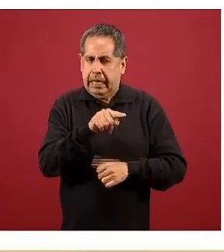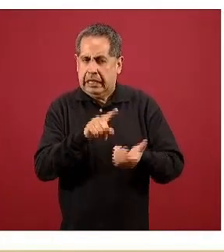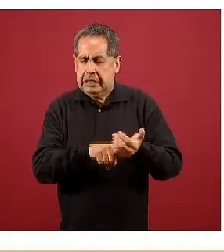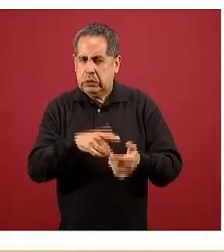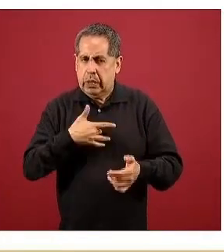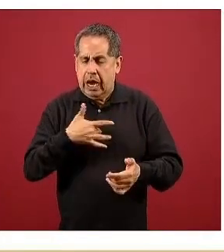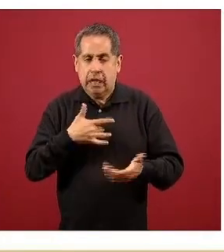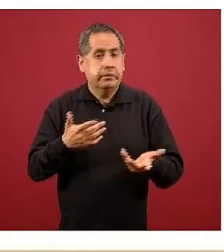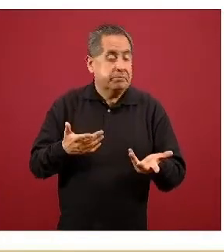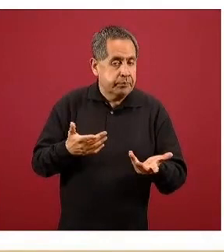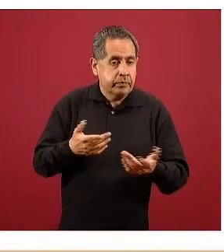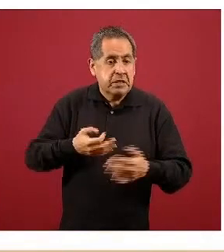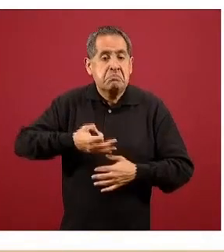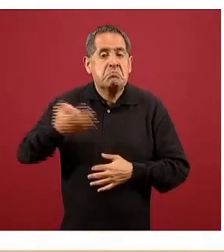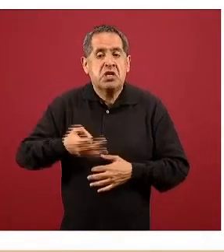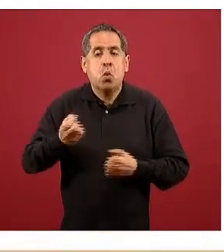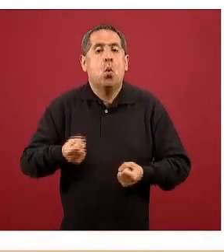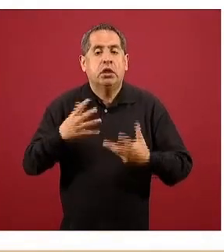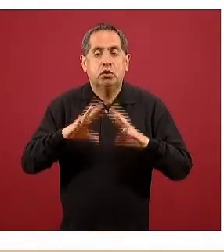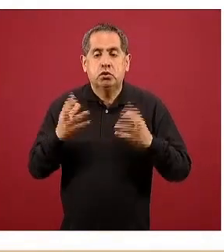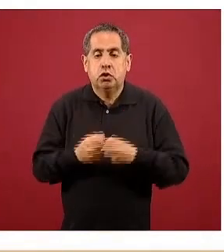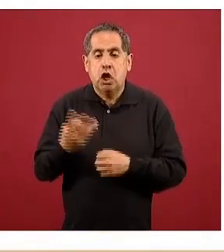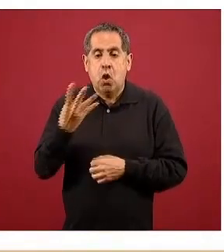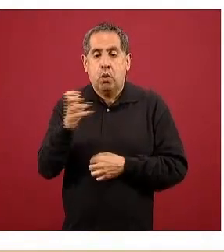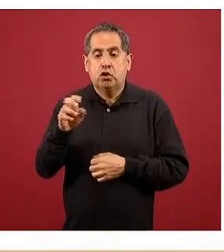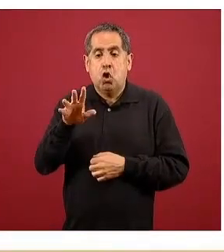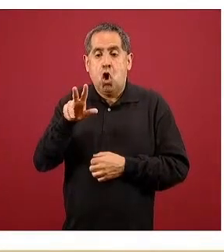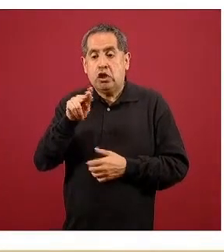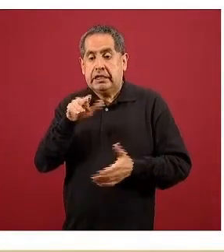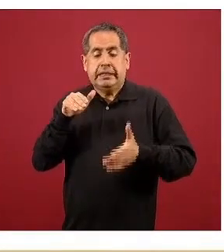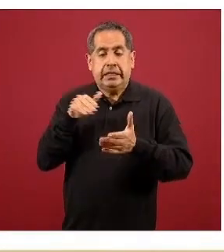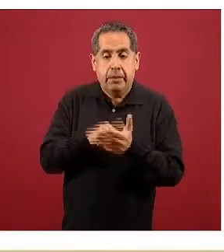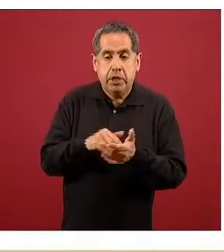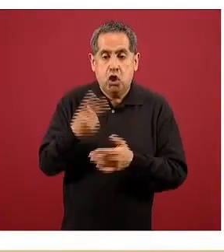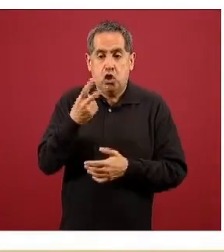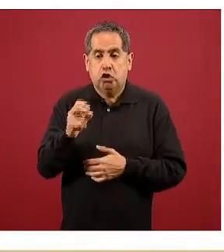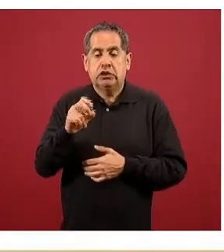COVID-19, de los cuales se han confirmado un total de